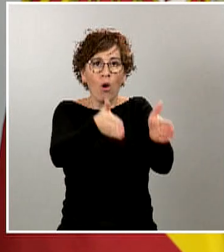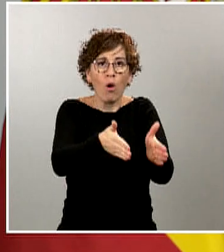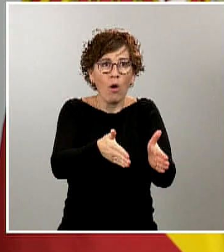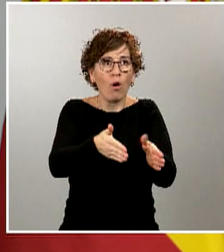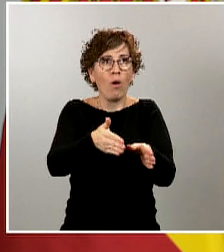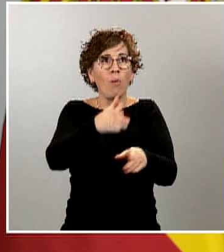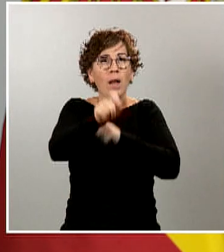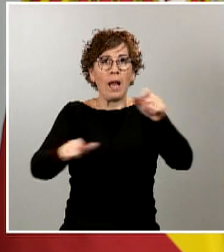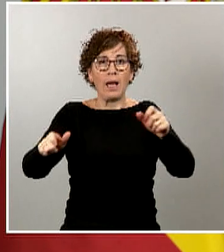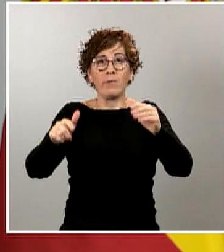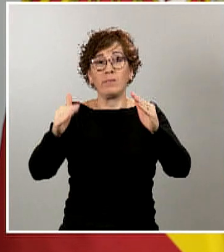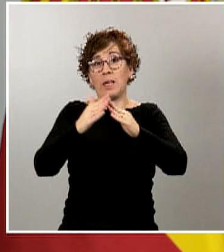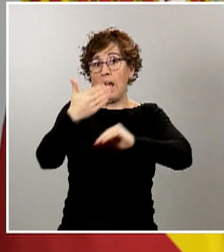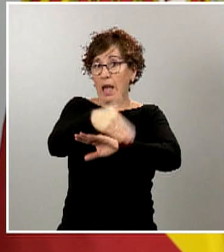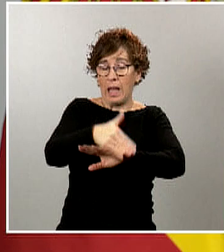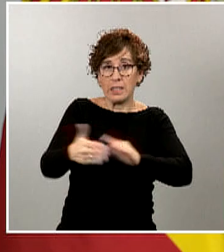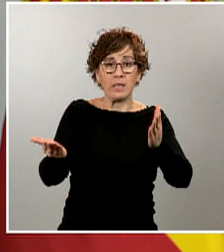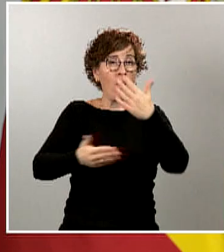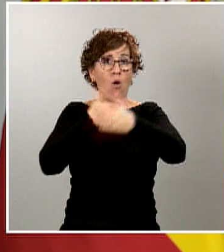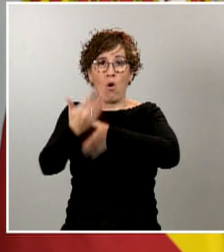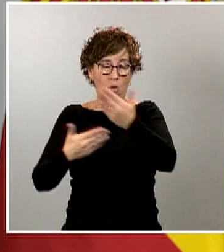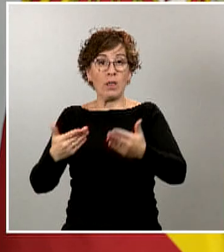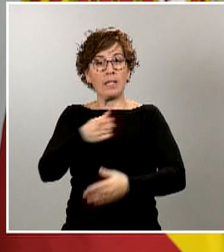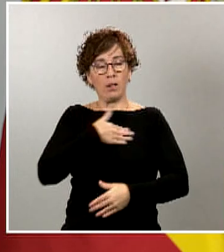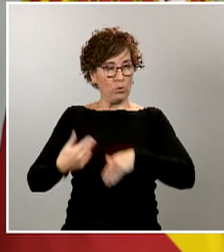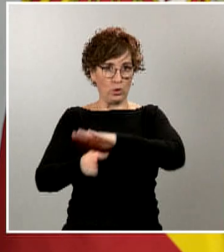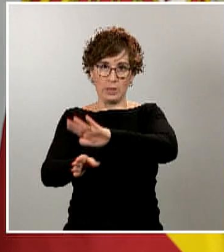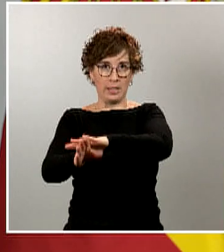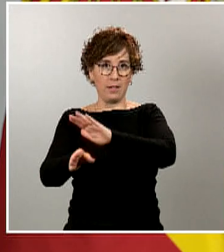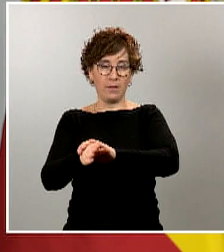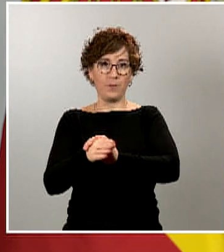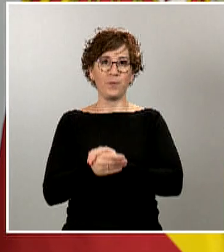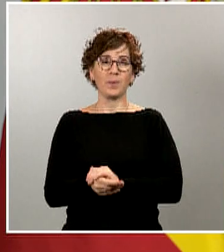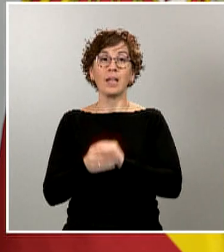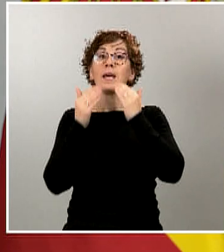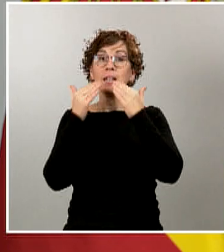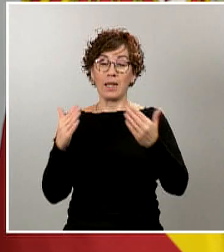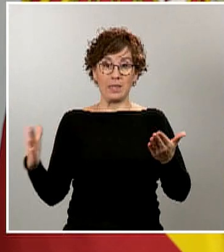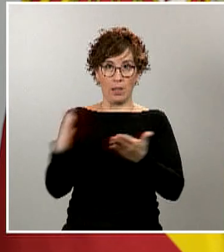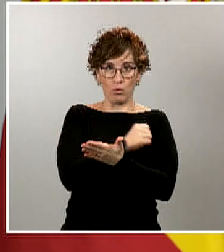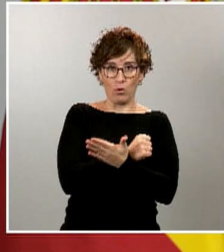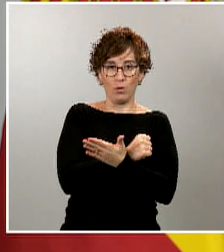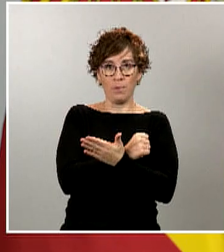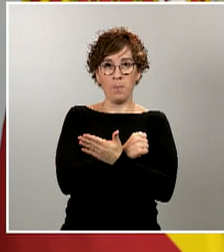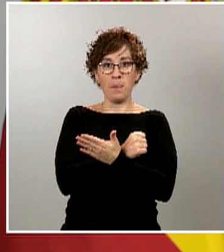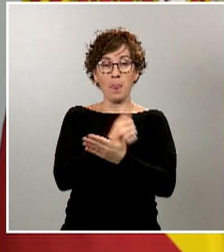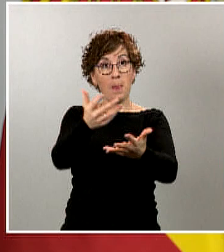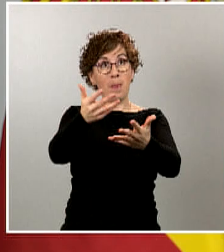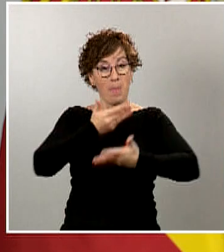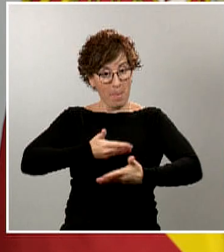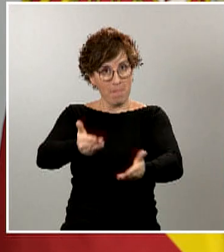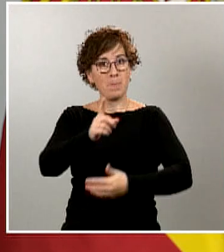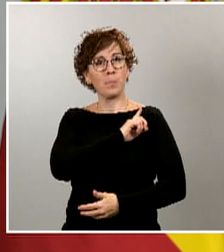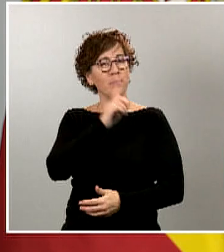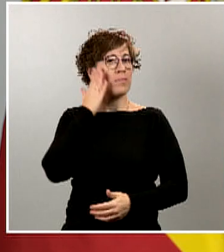y para personas sin techo. Y así queremos continuar, dando las gracias a todo el mundo que ha recibido a las Fuerzas Armadas con cariño, con solidaridad